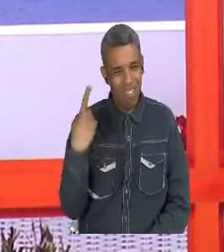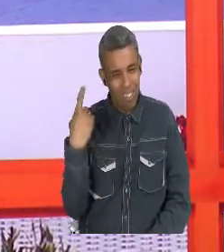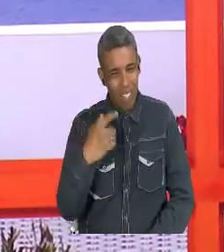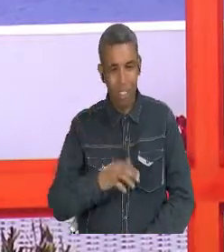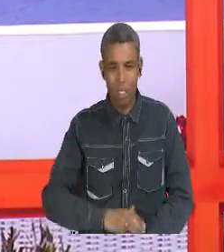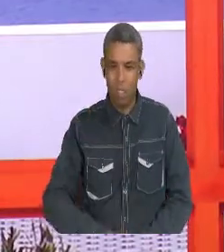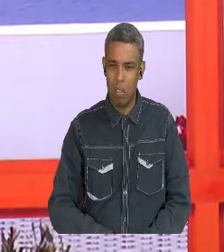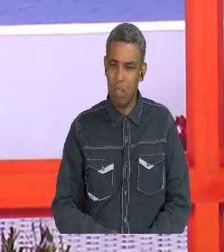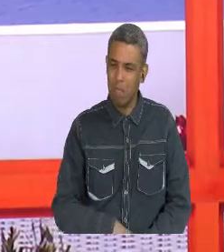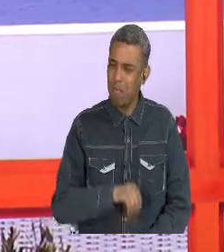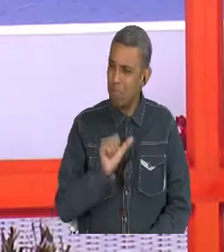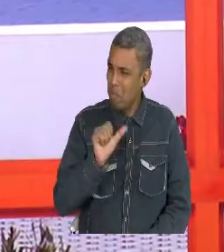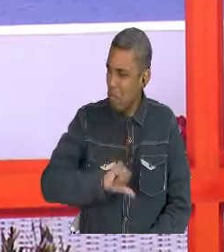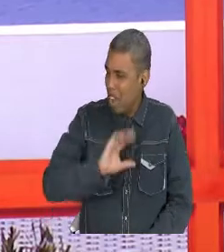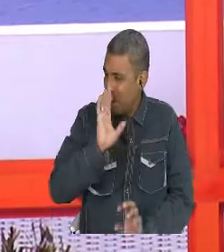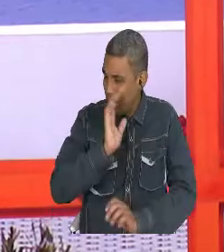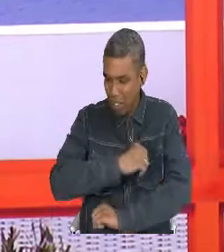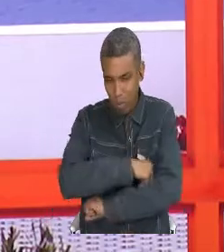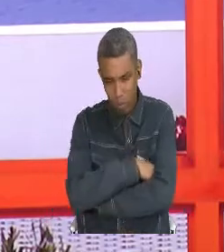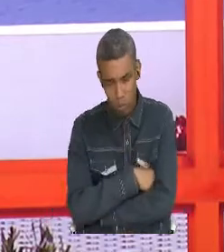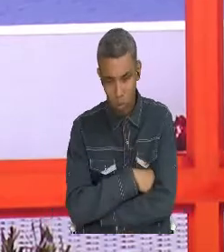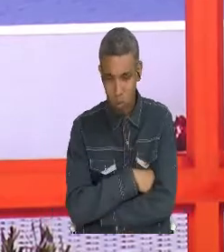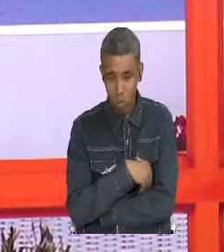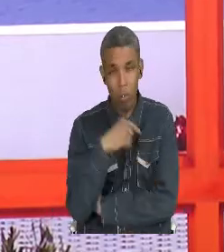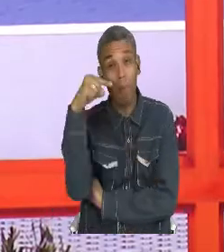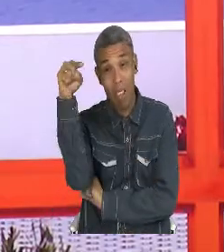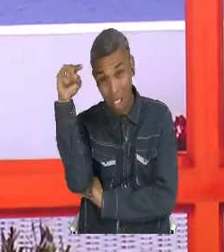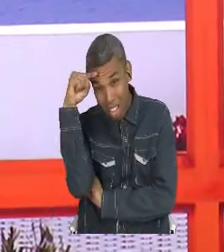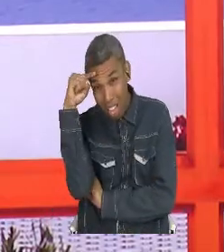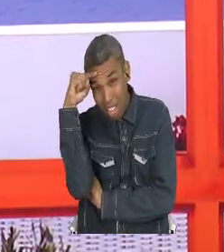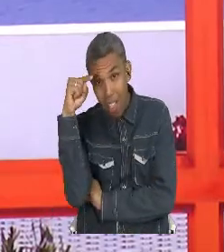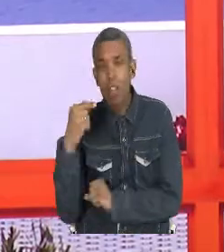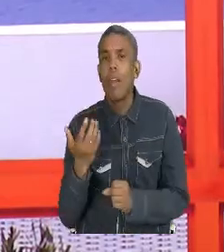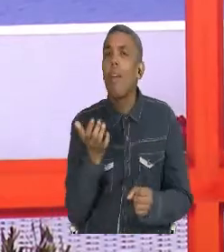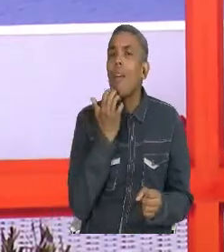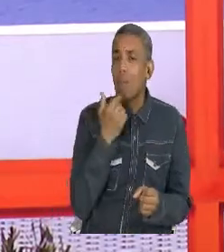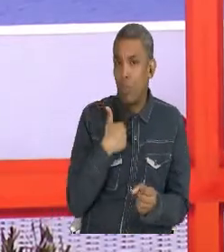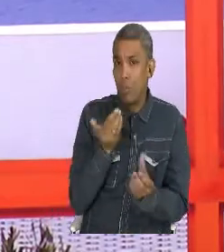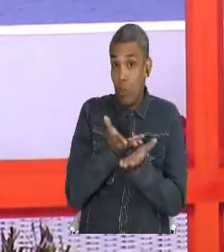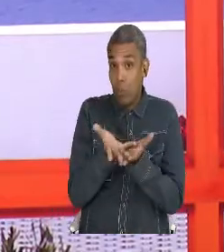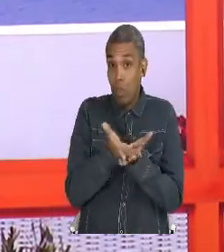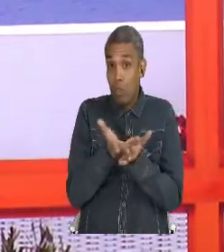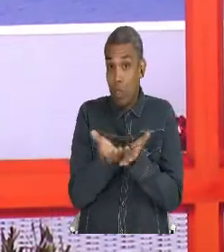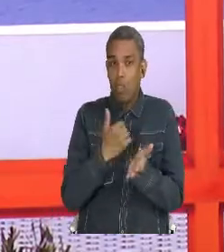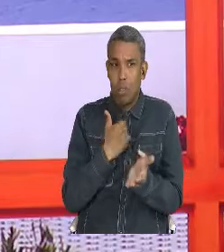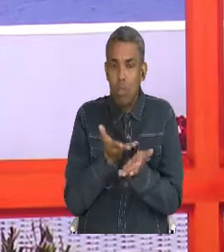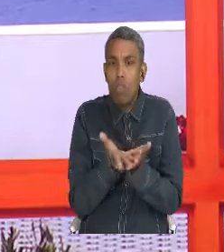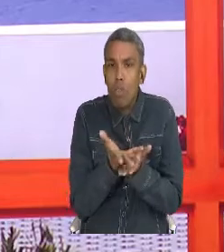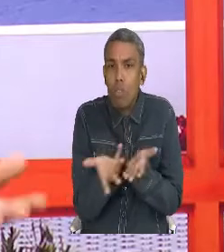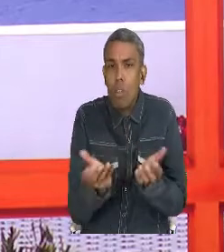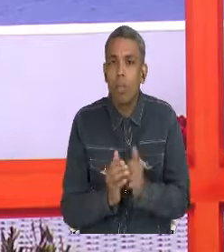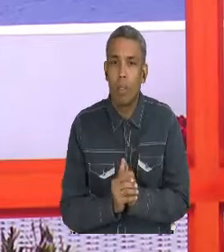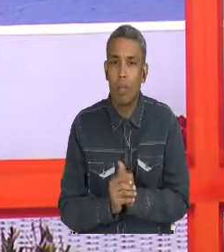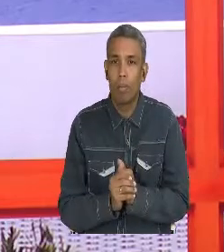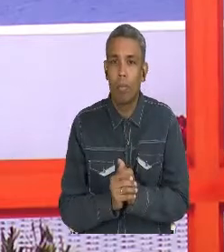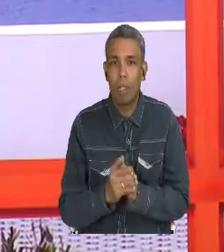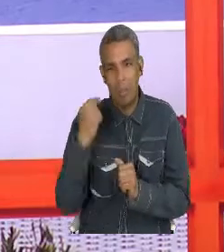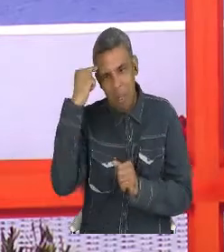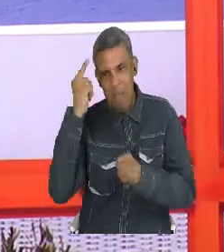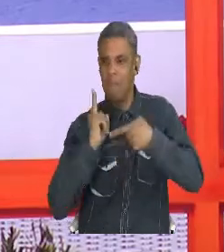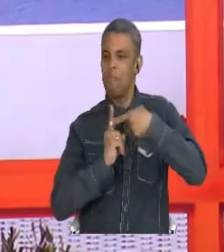vivimos diariamente, la alegría que tenemos en nuestra vida. Entonces, ¿qué es lo primero que yo recomendaría para tener en cuenta a la hora de sentir mayor bienestar y